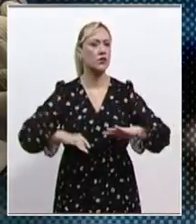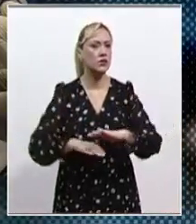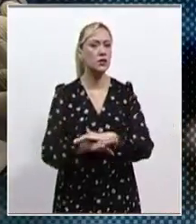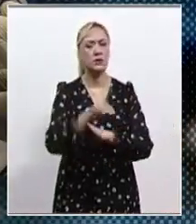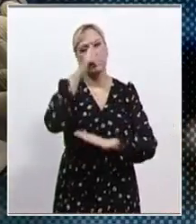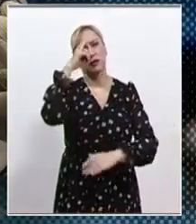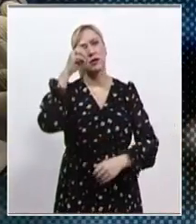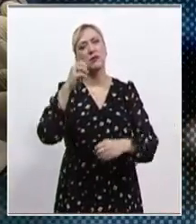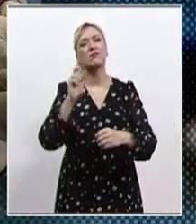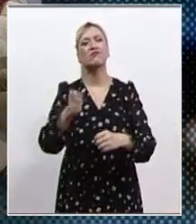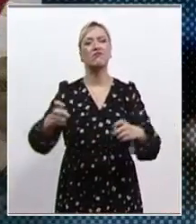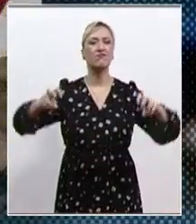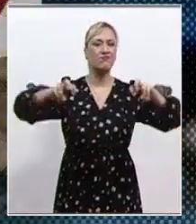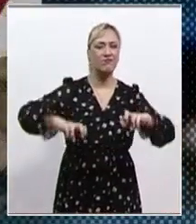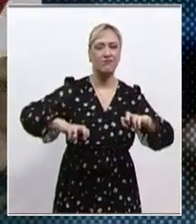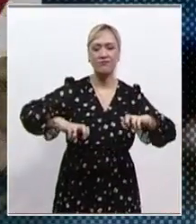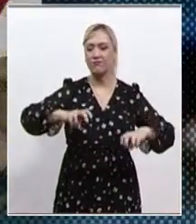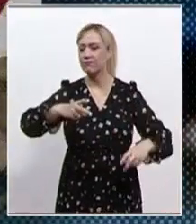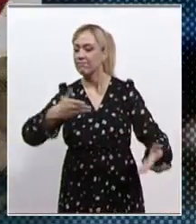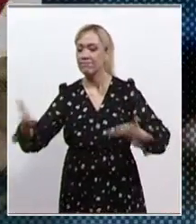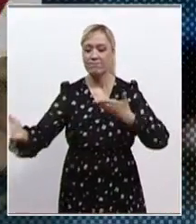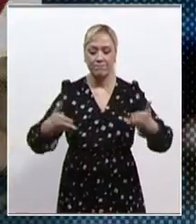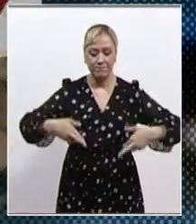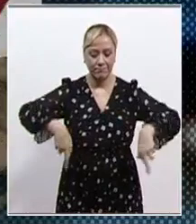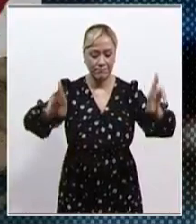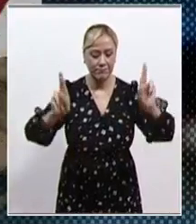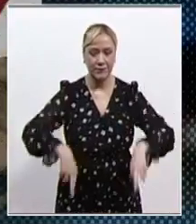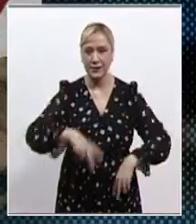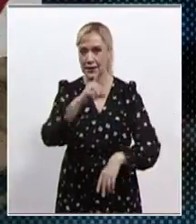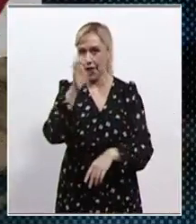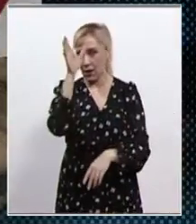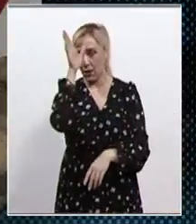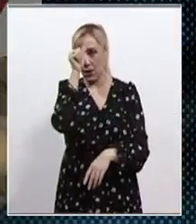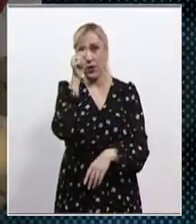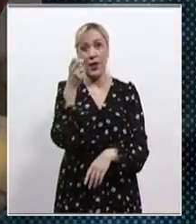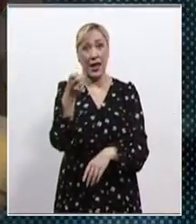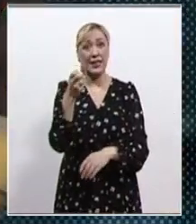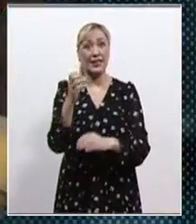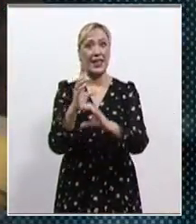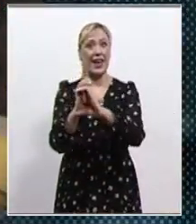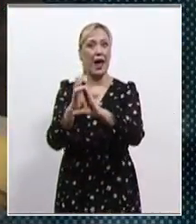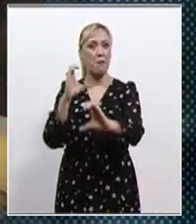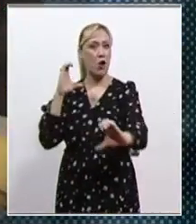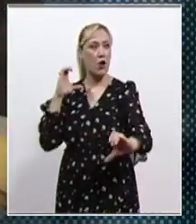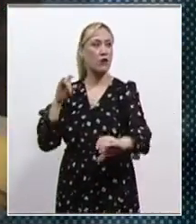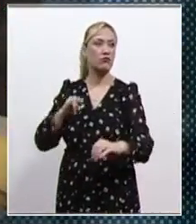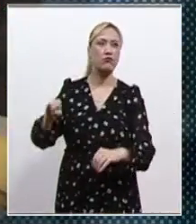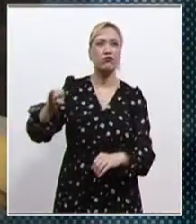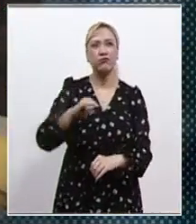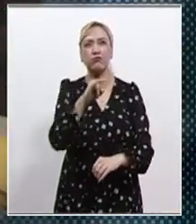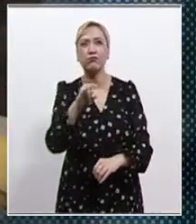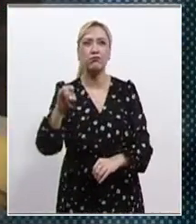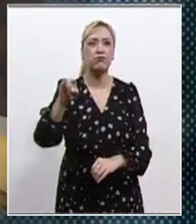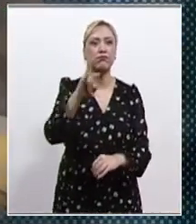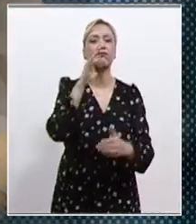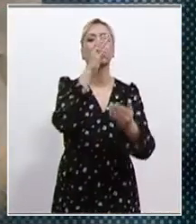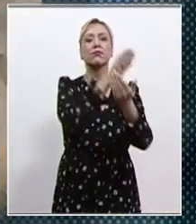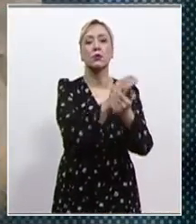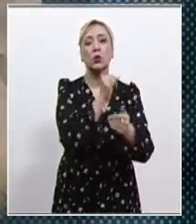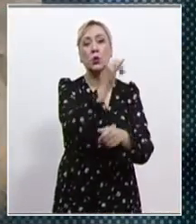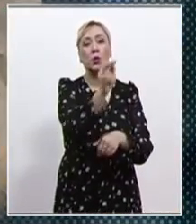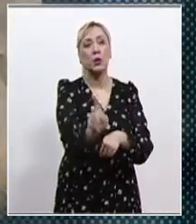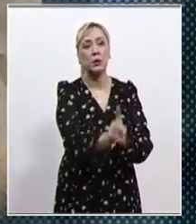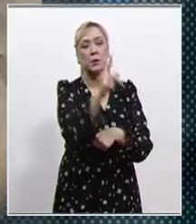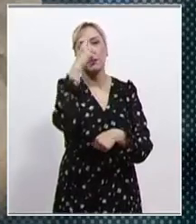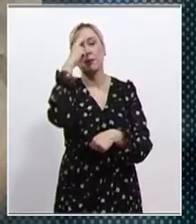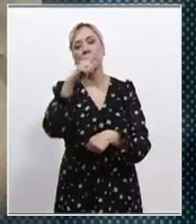Justicia Alternativa de Tlaxcala, CEJAMóvil, recorrió el municipio de Coapixtla para ofrecer servicios de mediación a la comunidad, promover